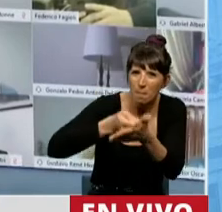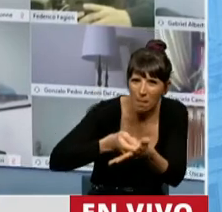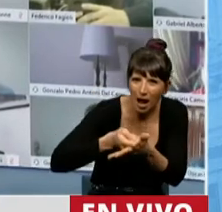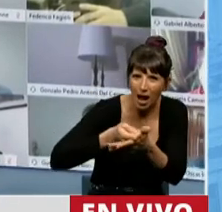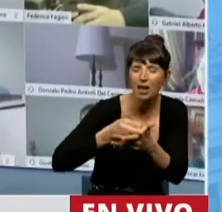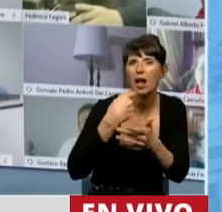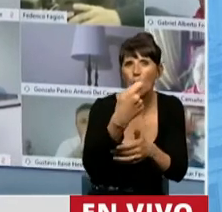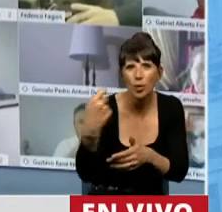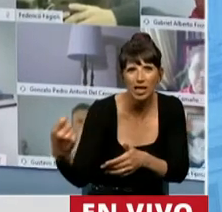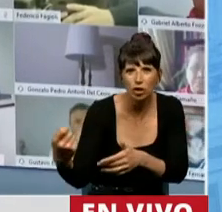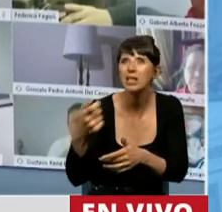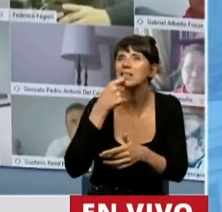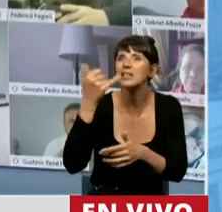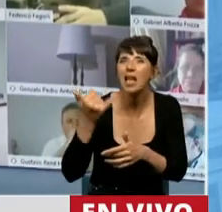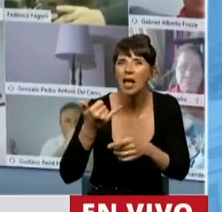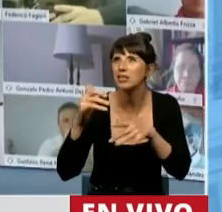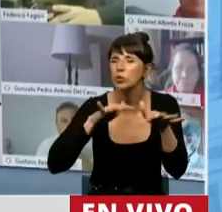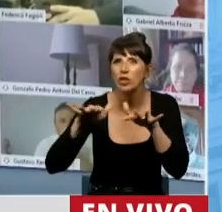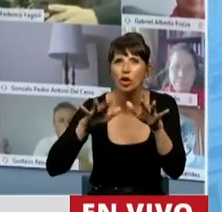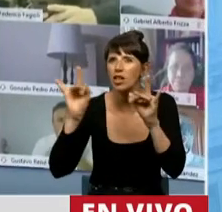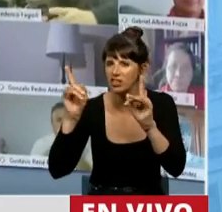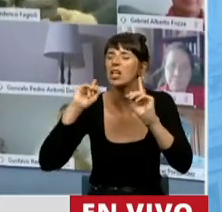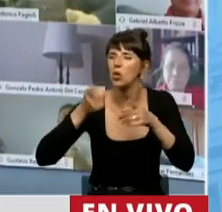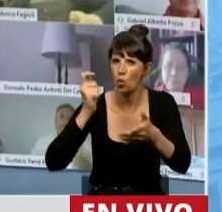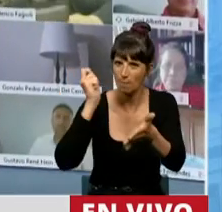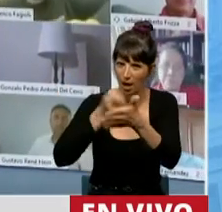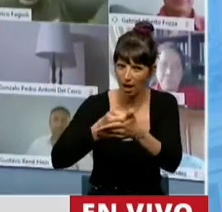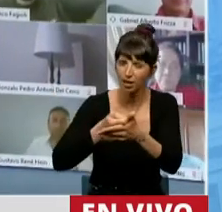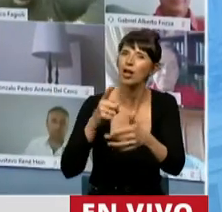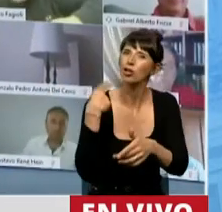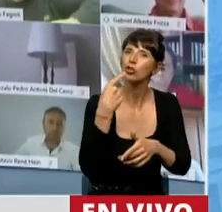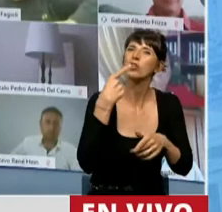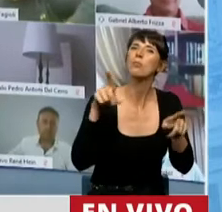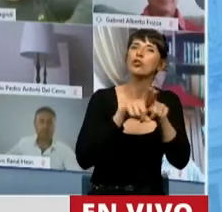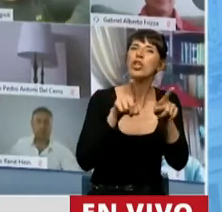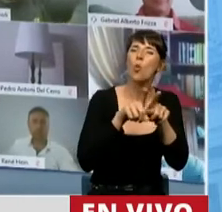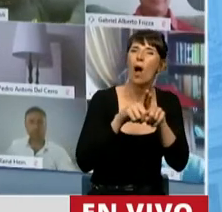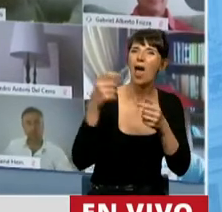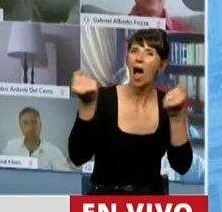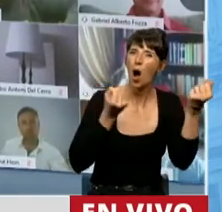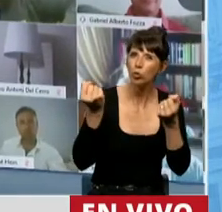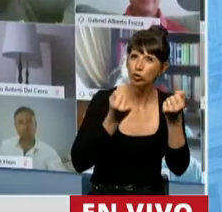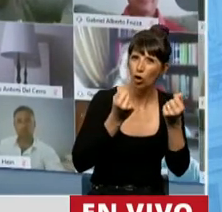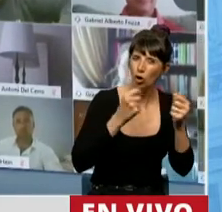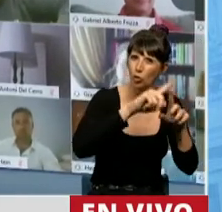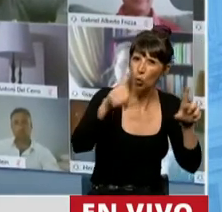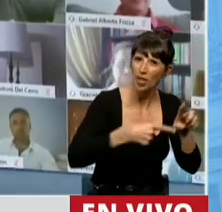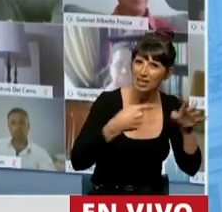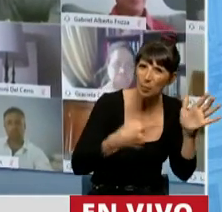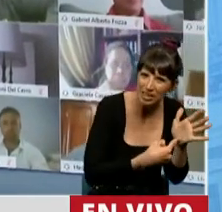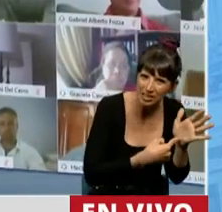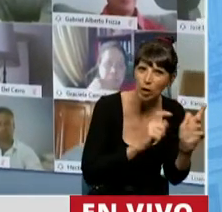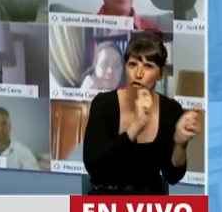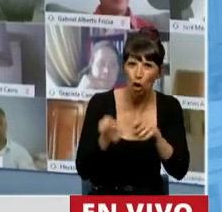críticos. Y atendiendo a la metáfora de la rueda de auxilio, pensaba hoy, ¿no?, que la ley que